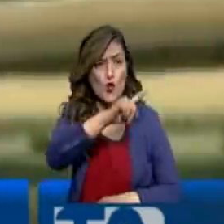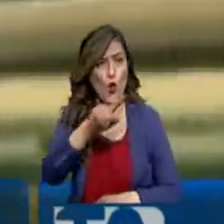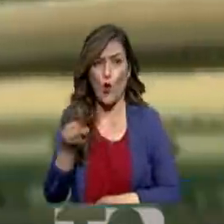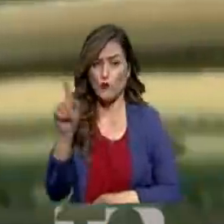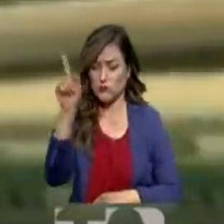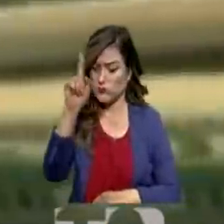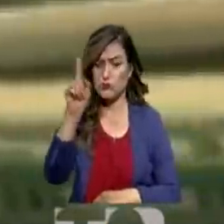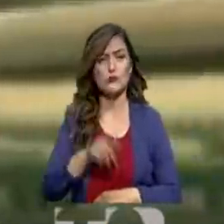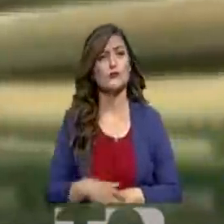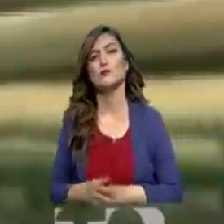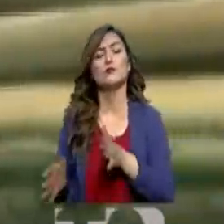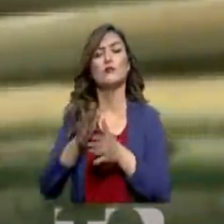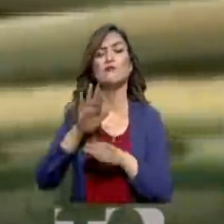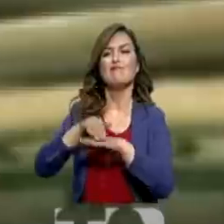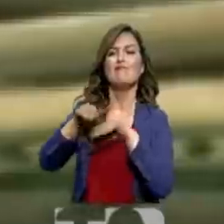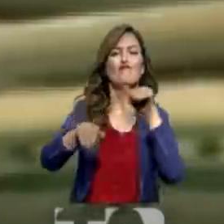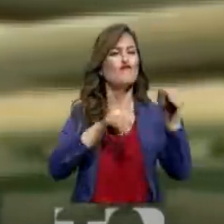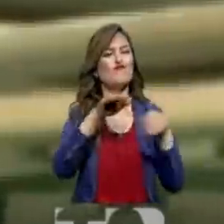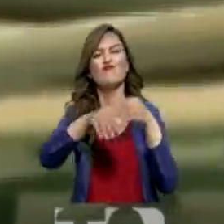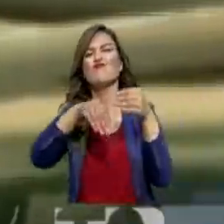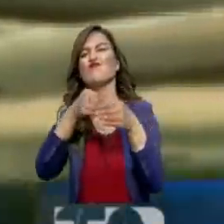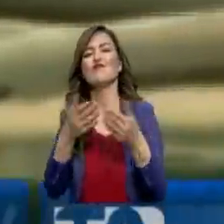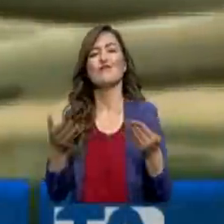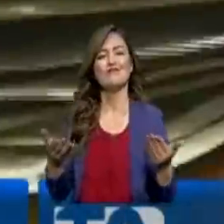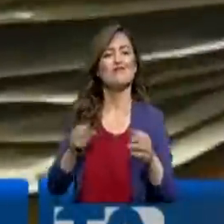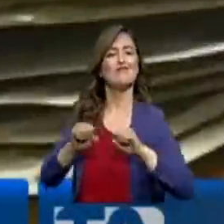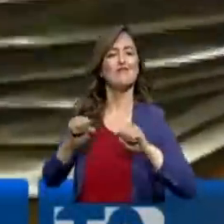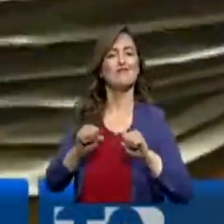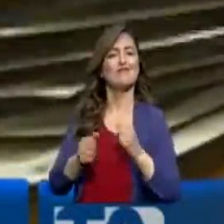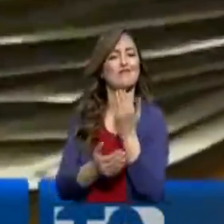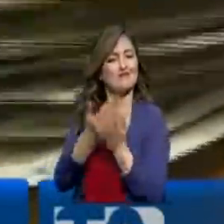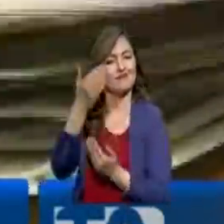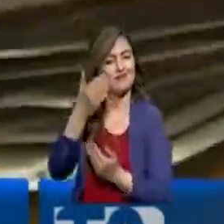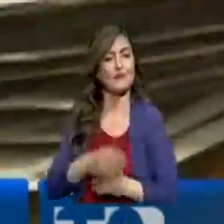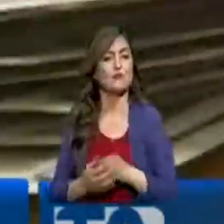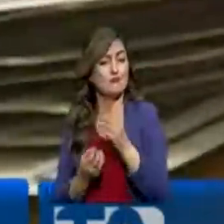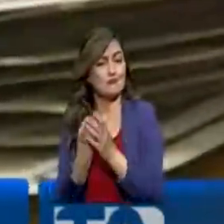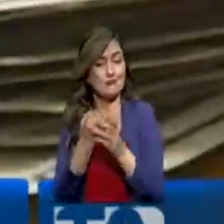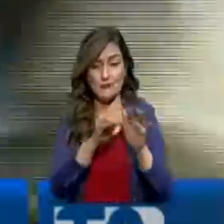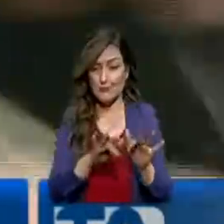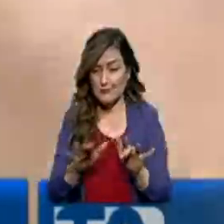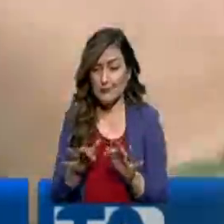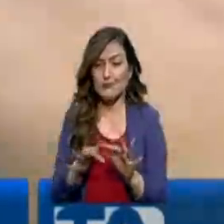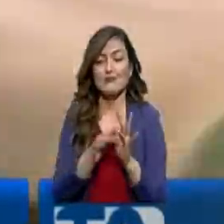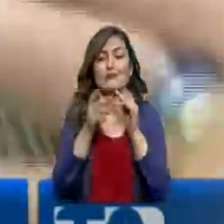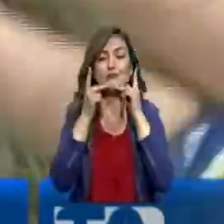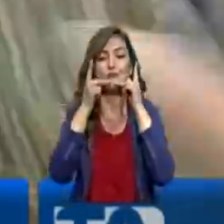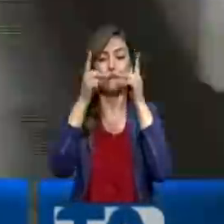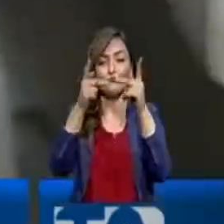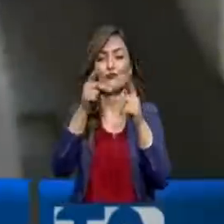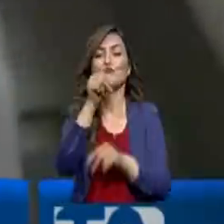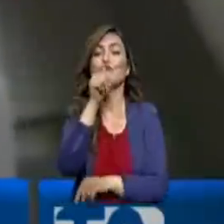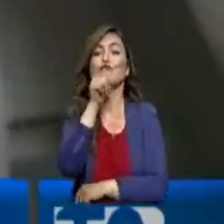la atracción de inversiones se propone un nuevo marco sencillo para agilizarlas. Además, crear la Secretaría de Alianzas Públicas